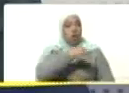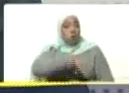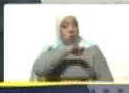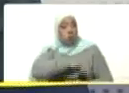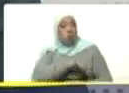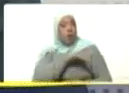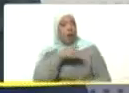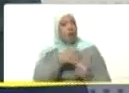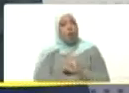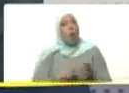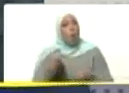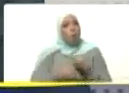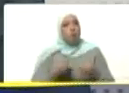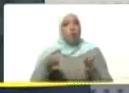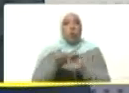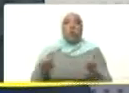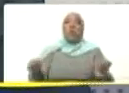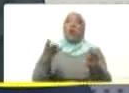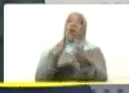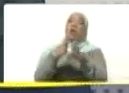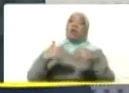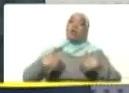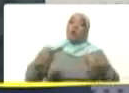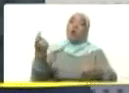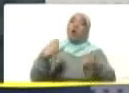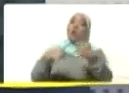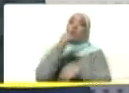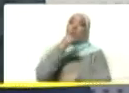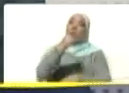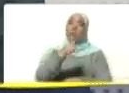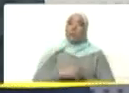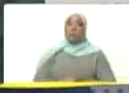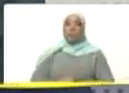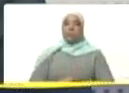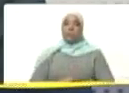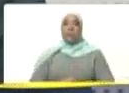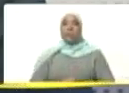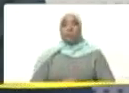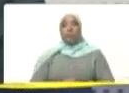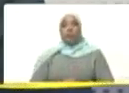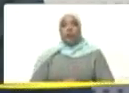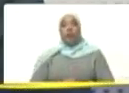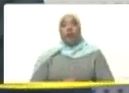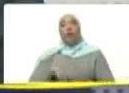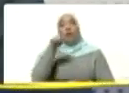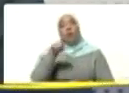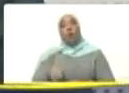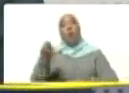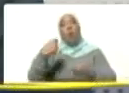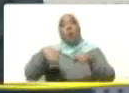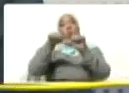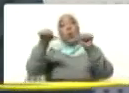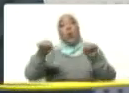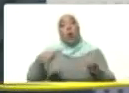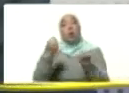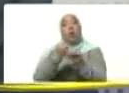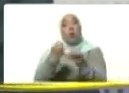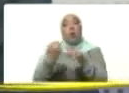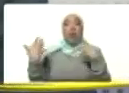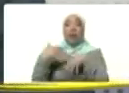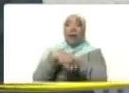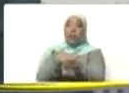economic complementarity. Y la complementariedad económica. The organic model of integration, el modelo orgánico de la